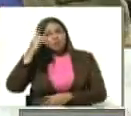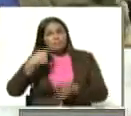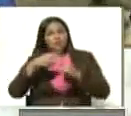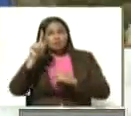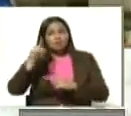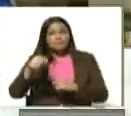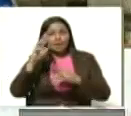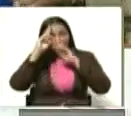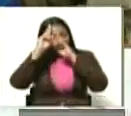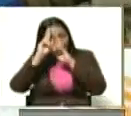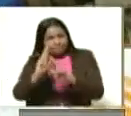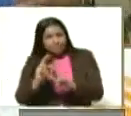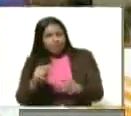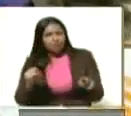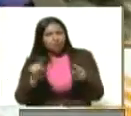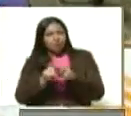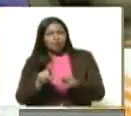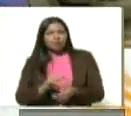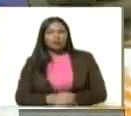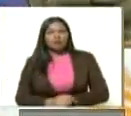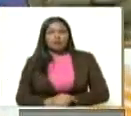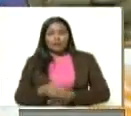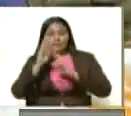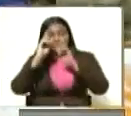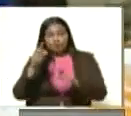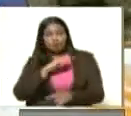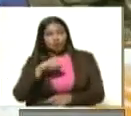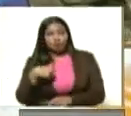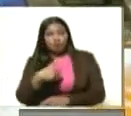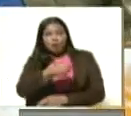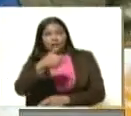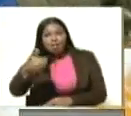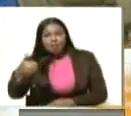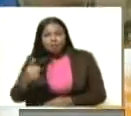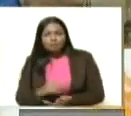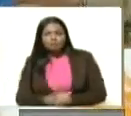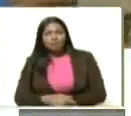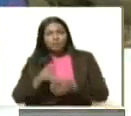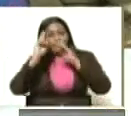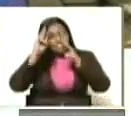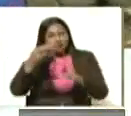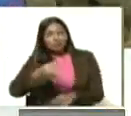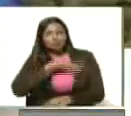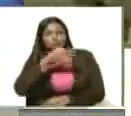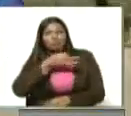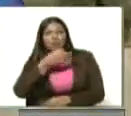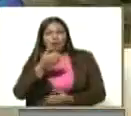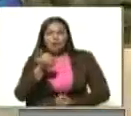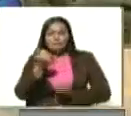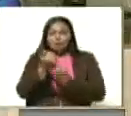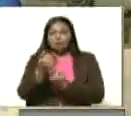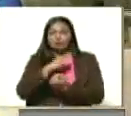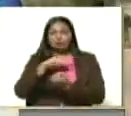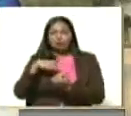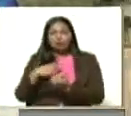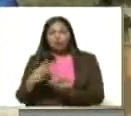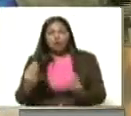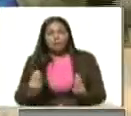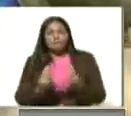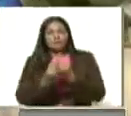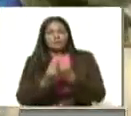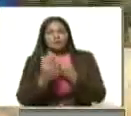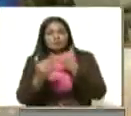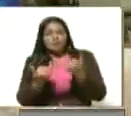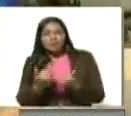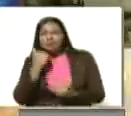también con respeto a nosotras y nosotros mismos, con respeto a la sociedad que nos apoya y nos acompaña y que incluso